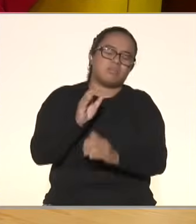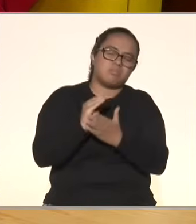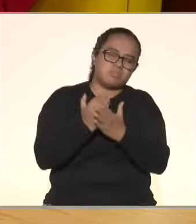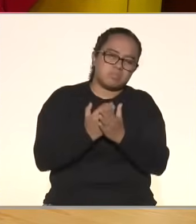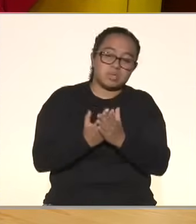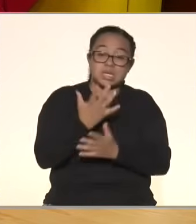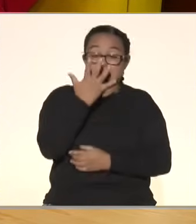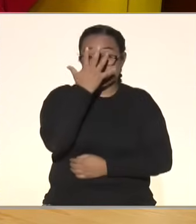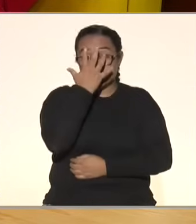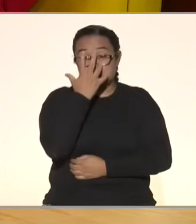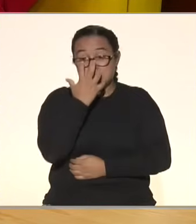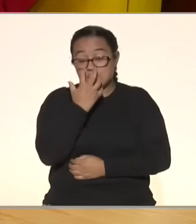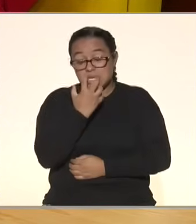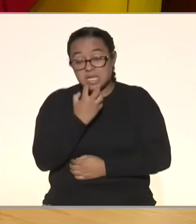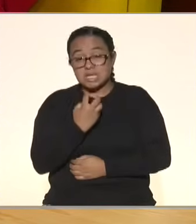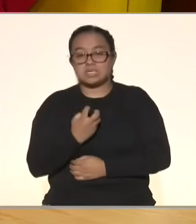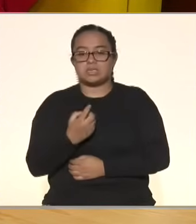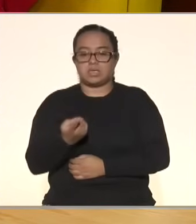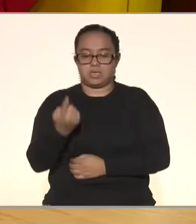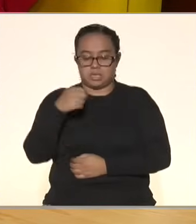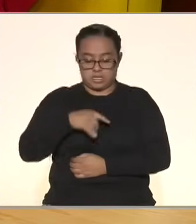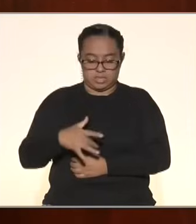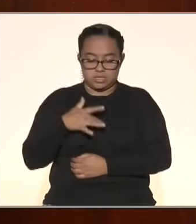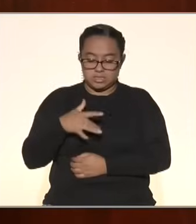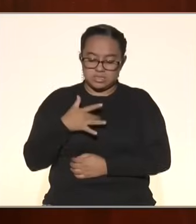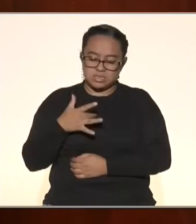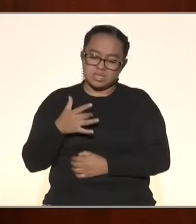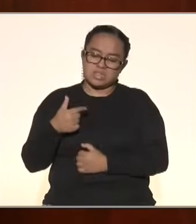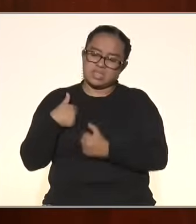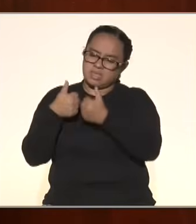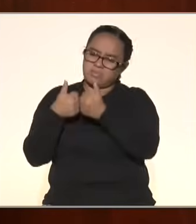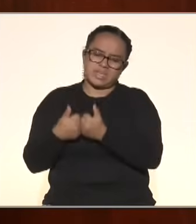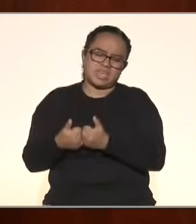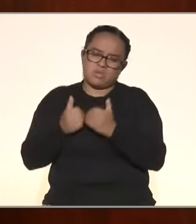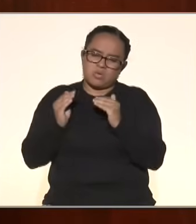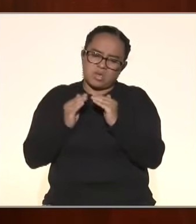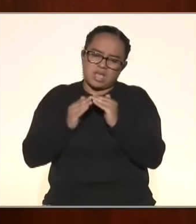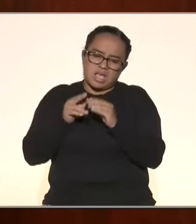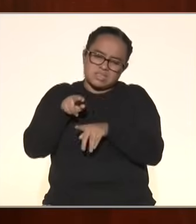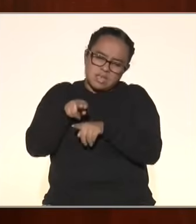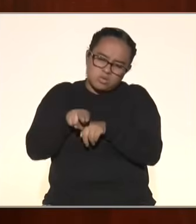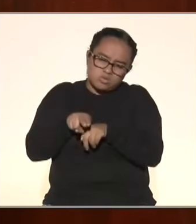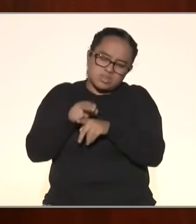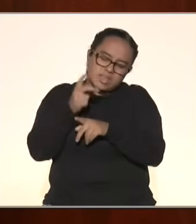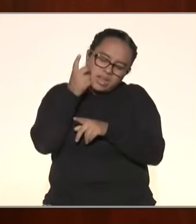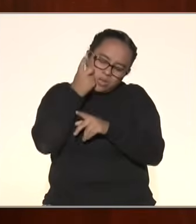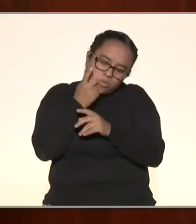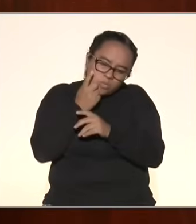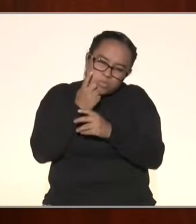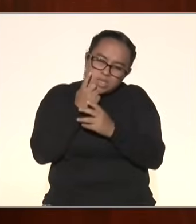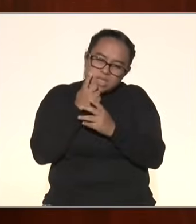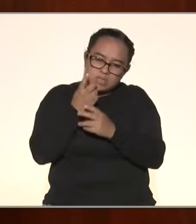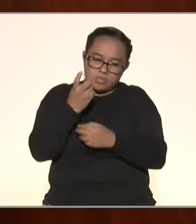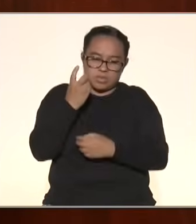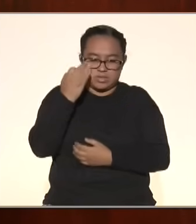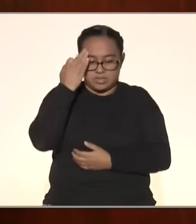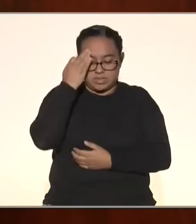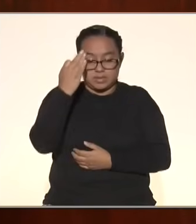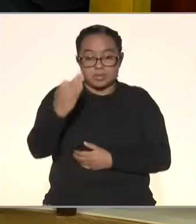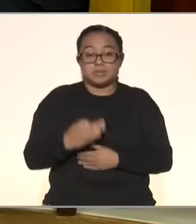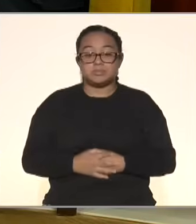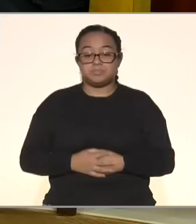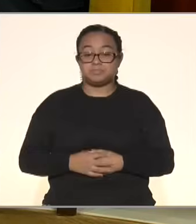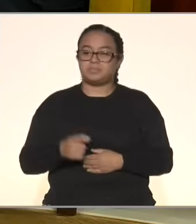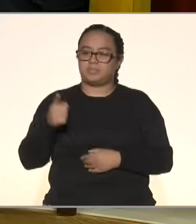y sentirnos como que tenemos que quedarnos en la cama guardados todo ese tiempo, ¿no? Que va de la mano con